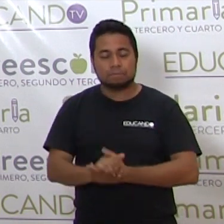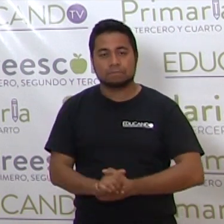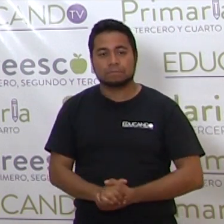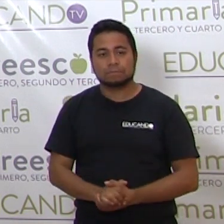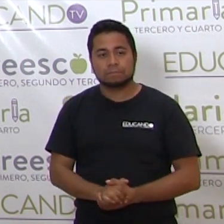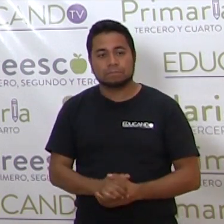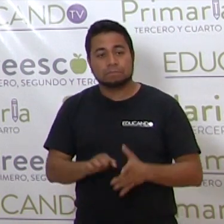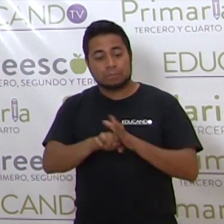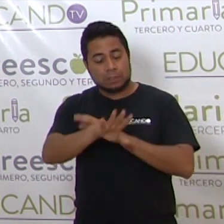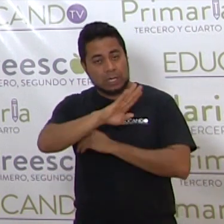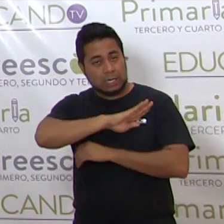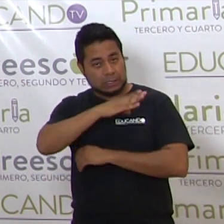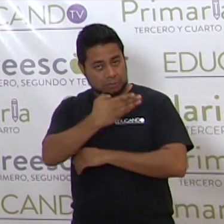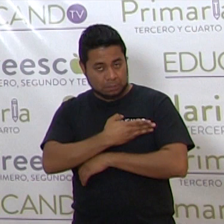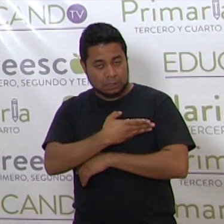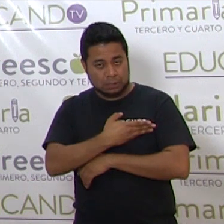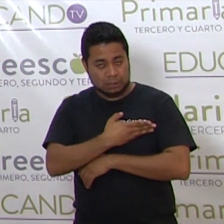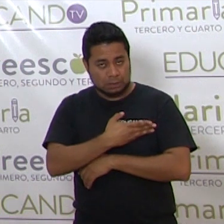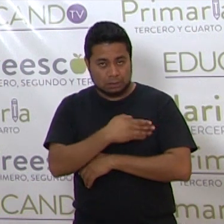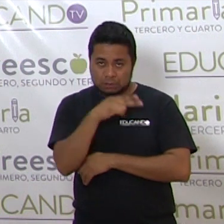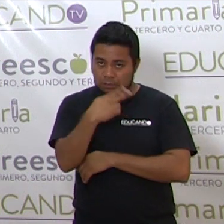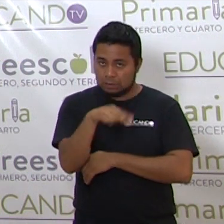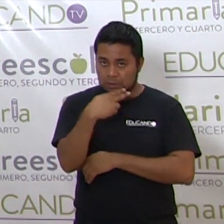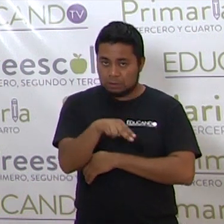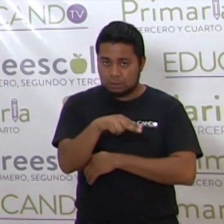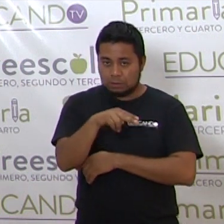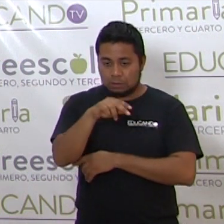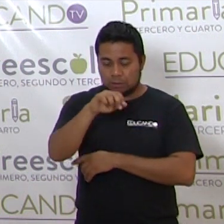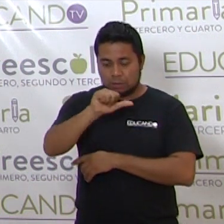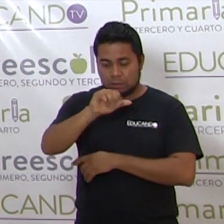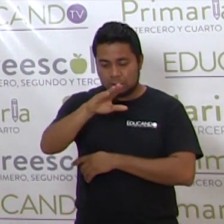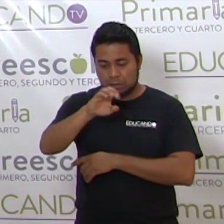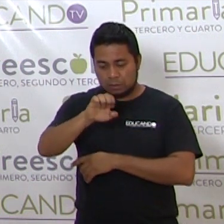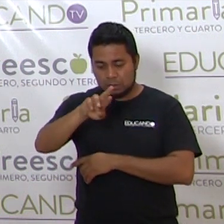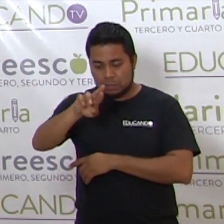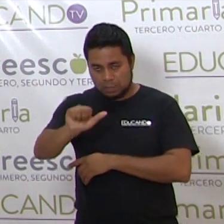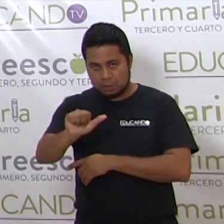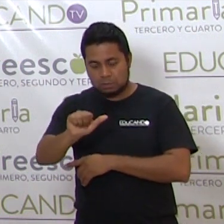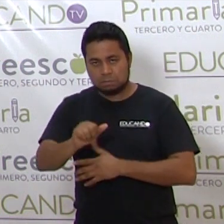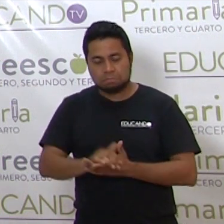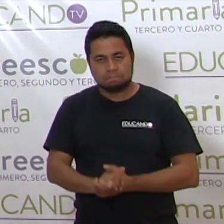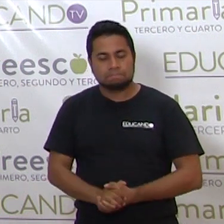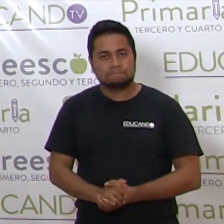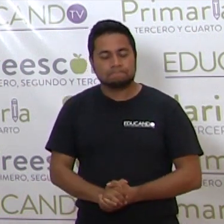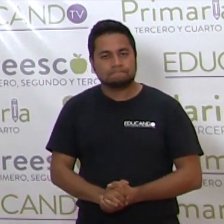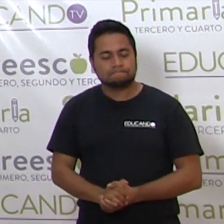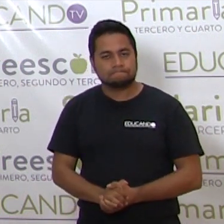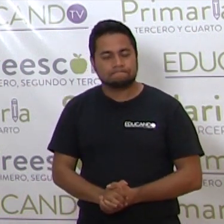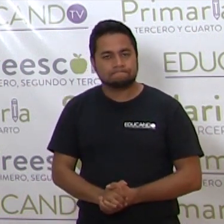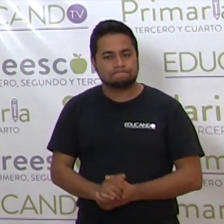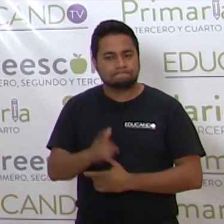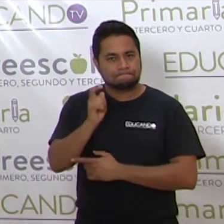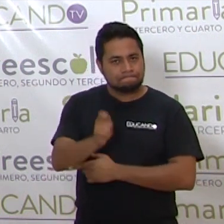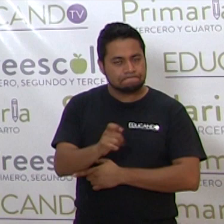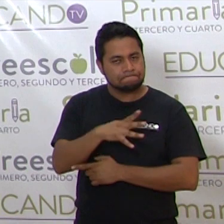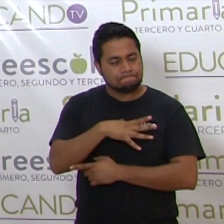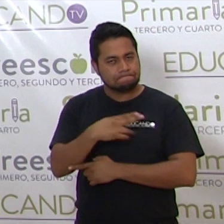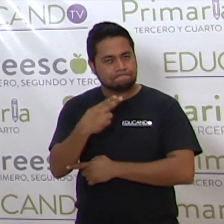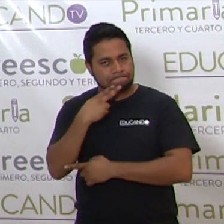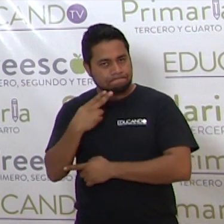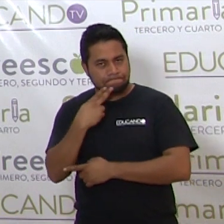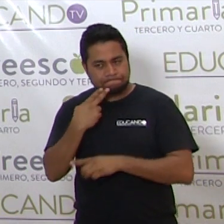y en españa se le llama acera o sea estamos usando